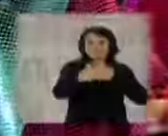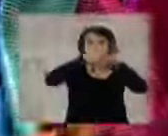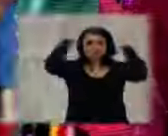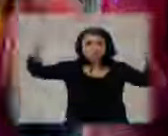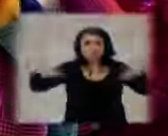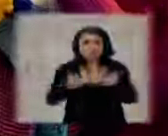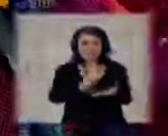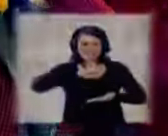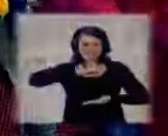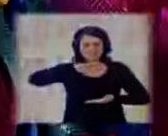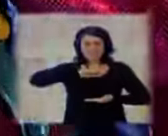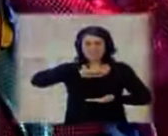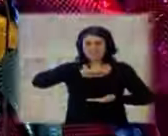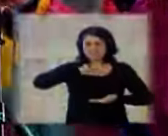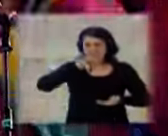delantero.